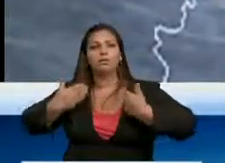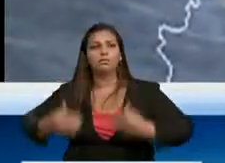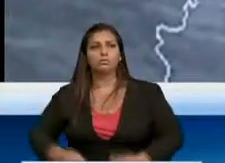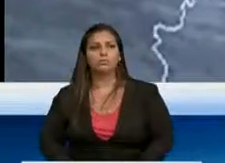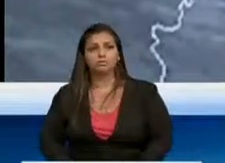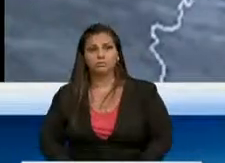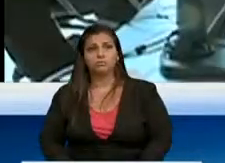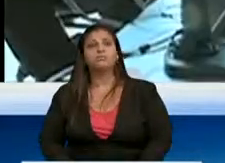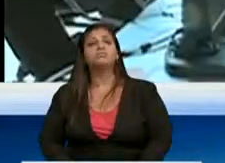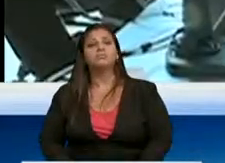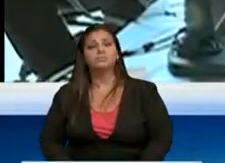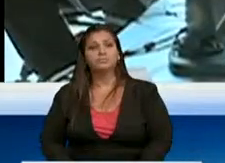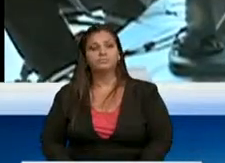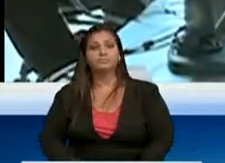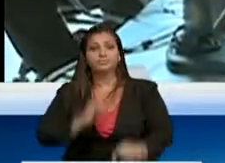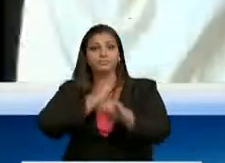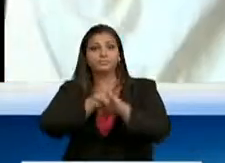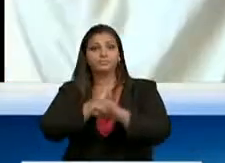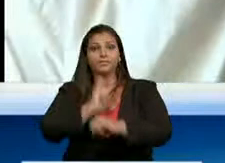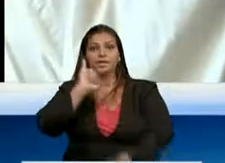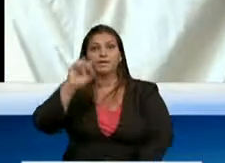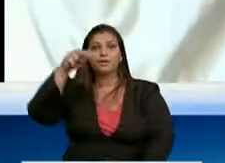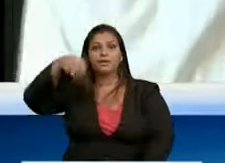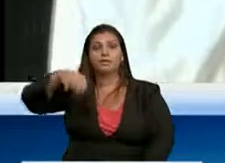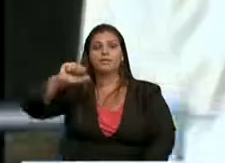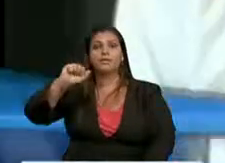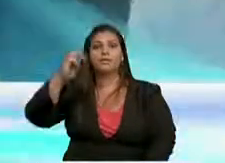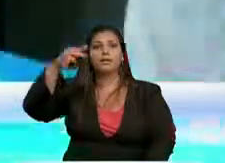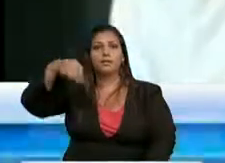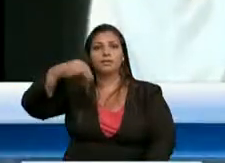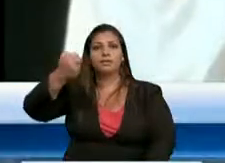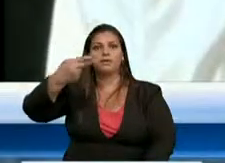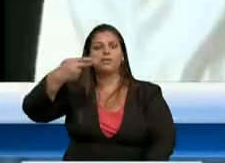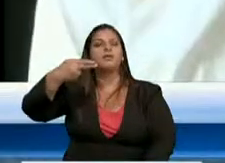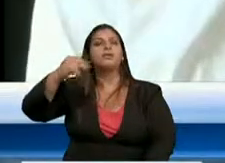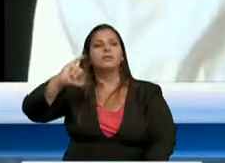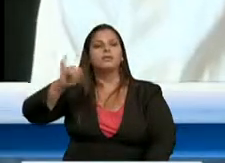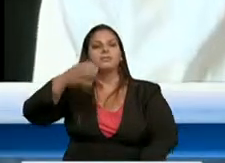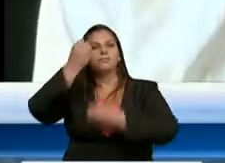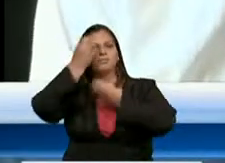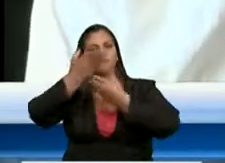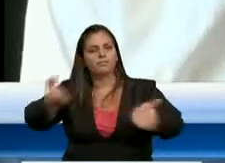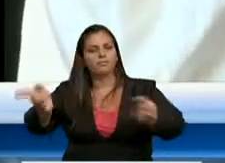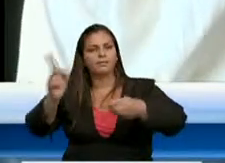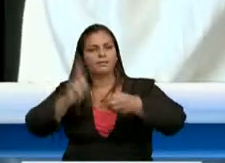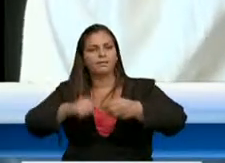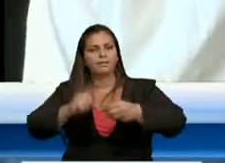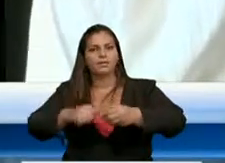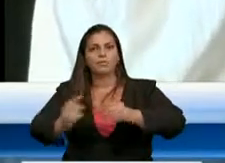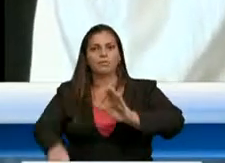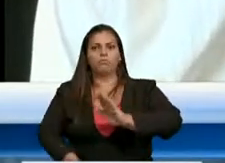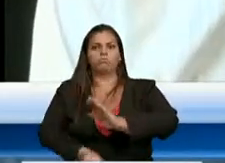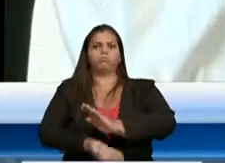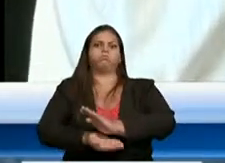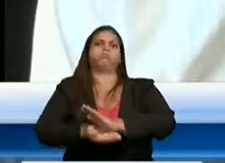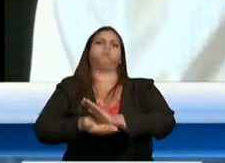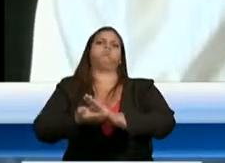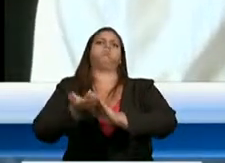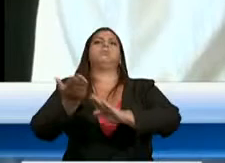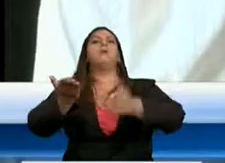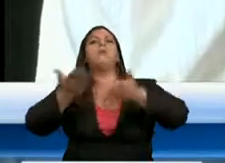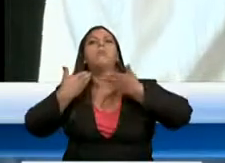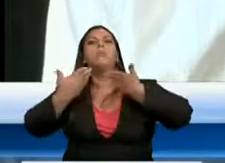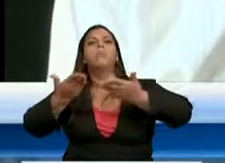que tiene una razón de ser según el INAMI. Bueno, Quito está atravesando bajo un sistema de alta presión atmosférica. ¿Esto